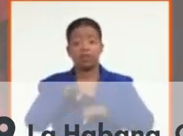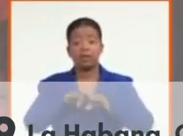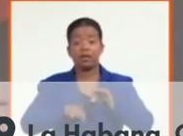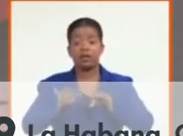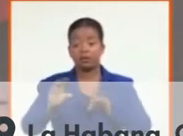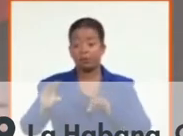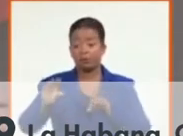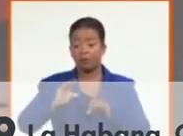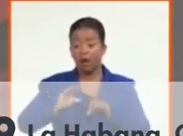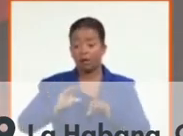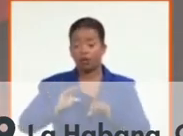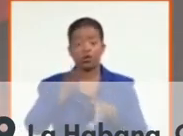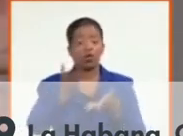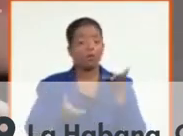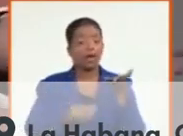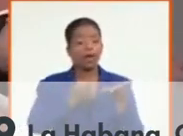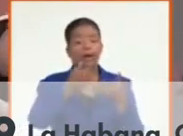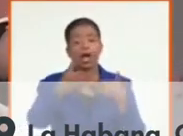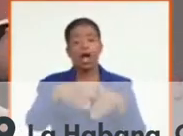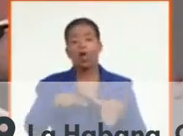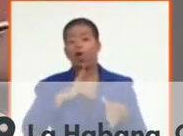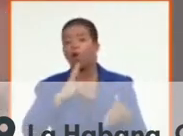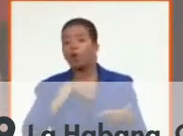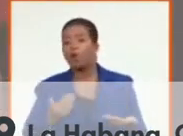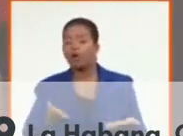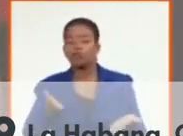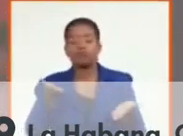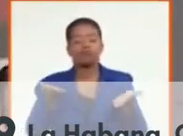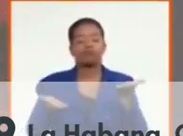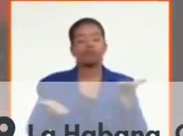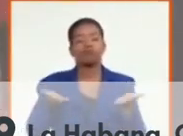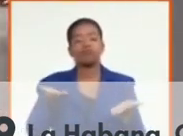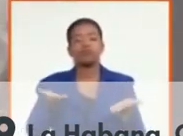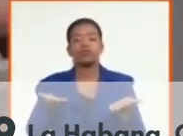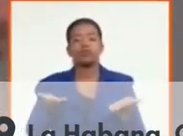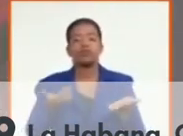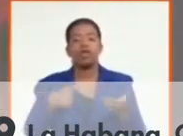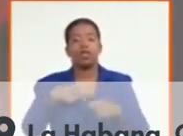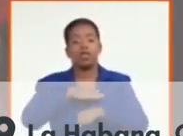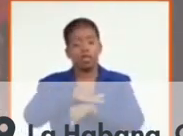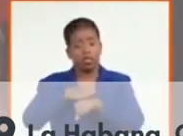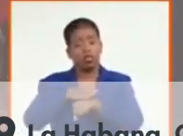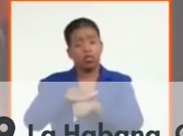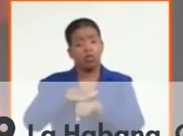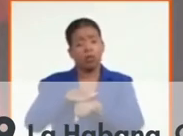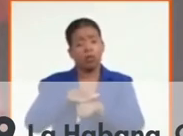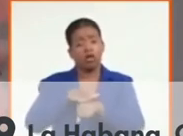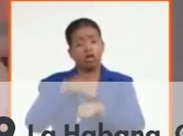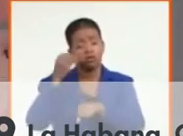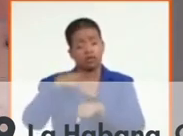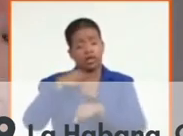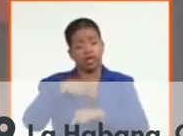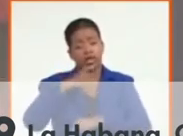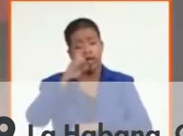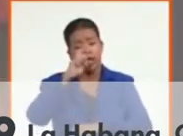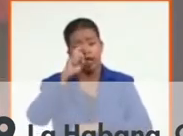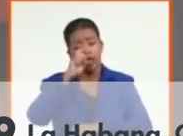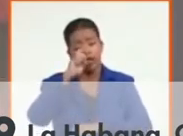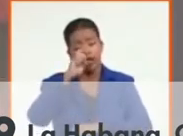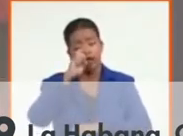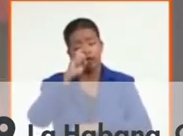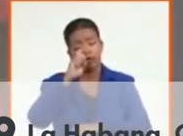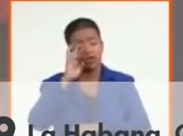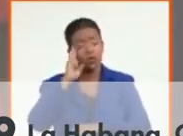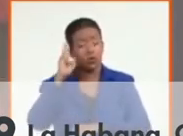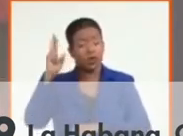lo contrario yo me disculpa porque bueno por la edad que tengo puedo recordar muchísimas cosas cuando nosotros nos graduamos la